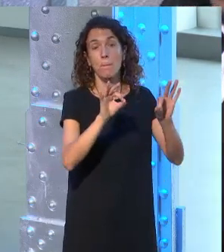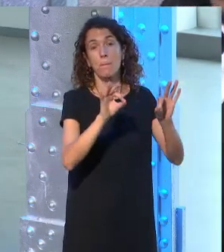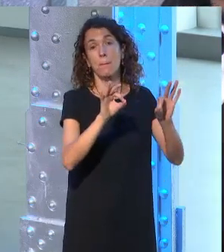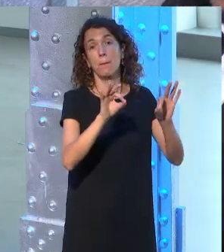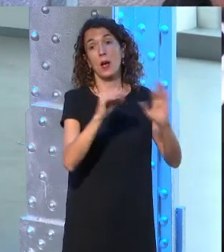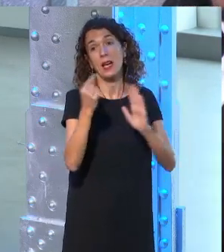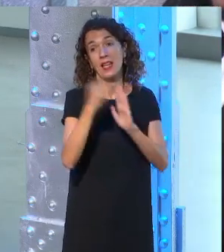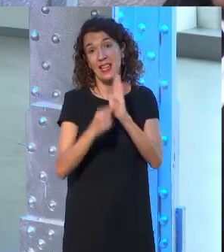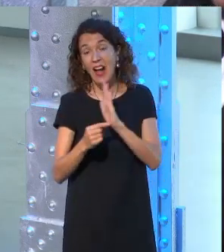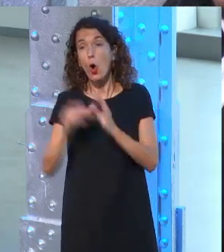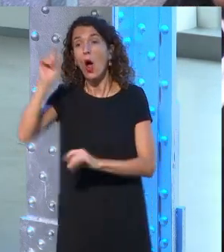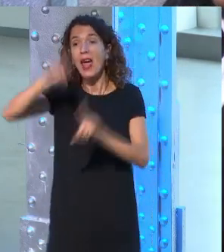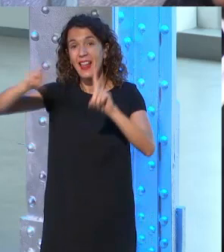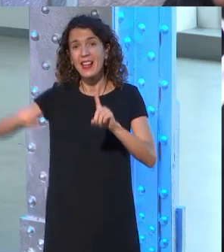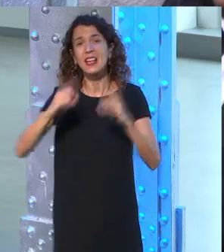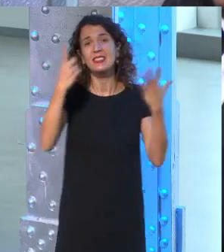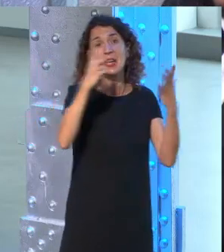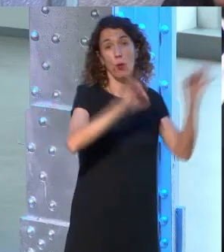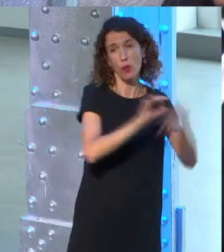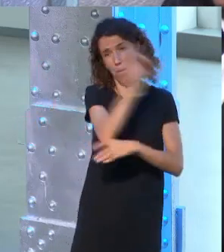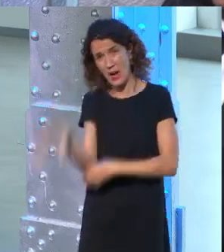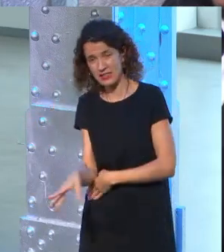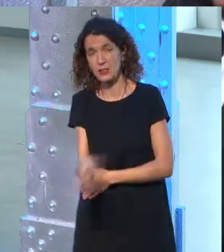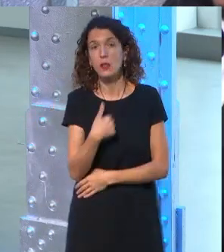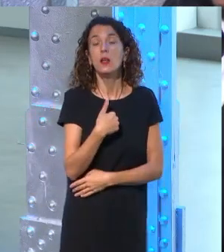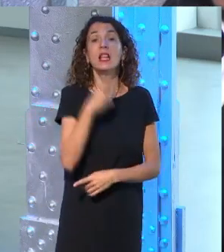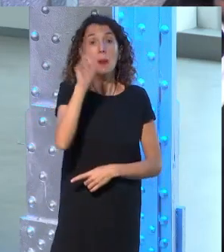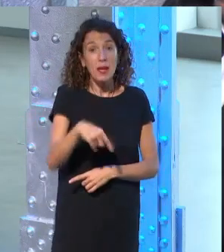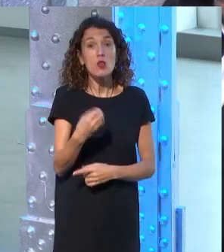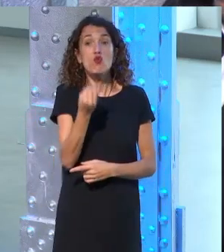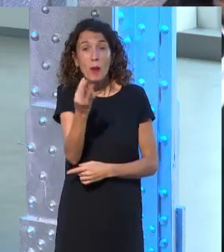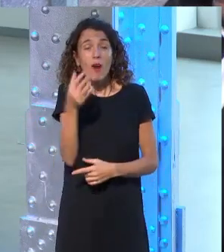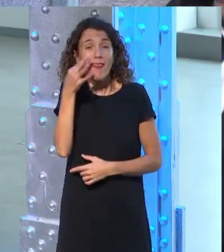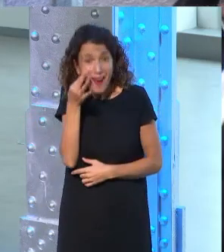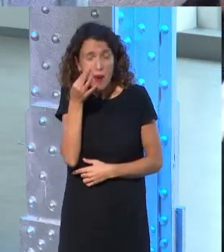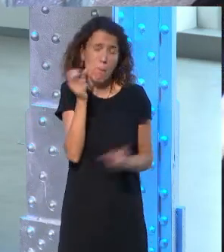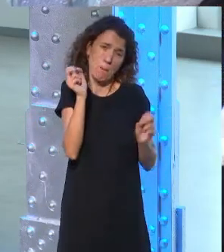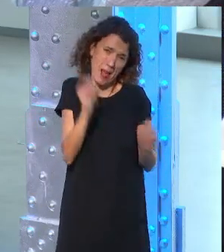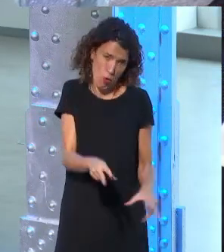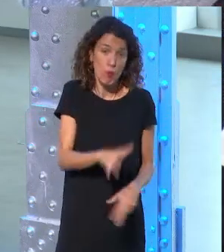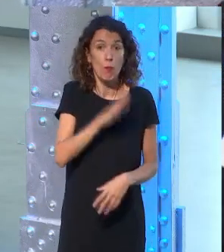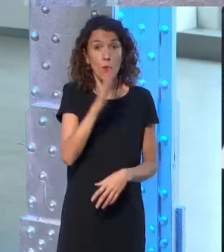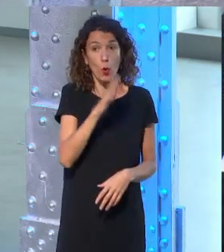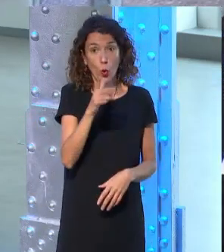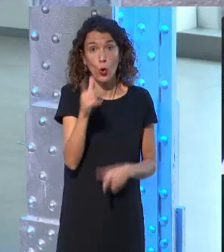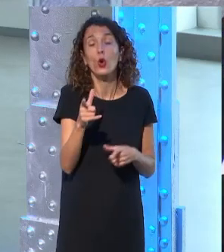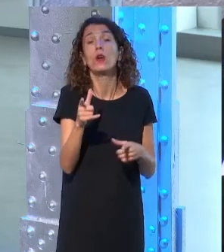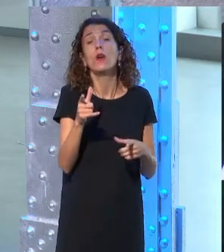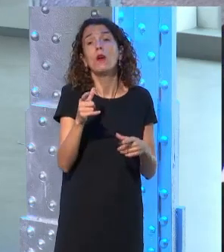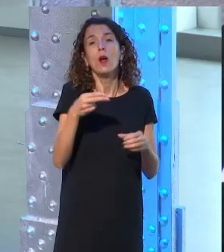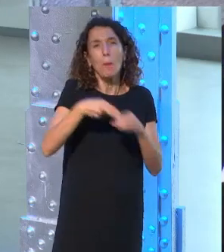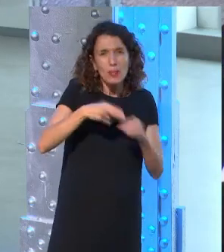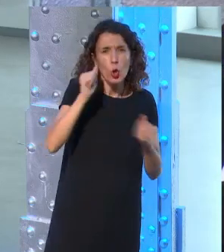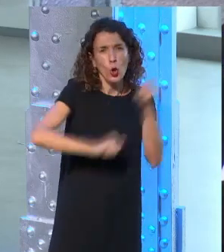los indicados por las estadísticas. De hecho, las cifras reales son peores porque los